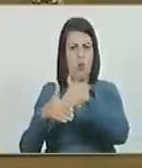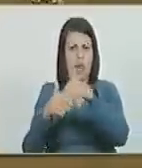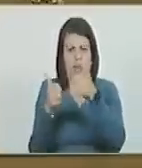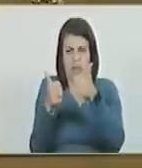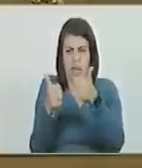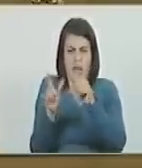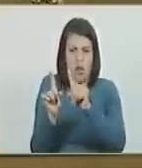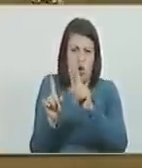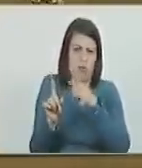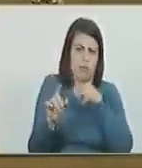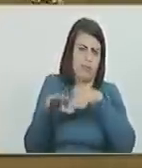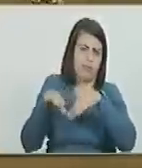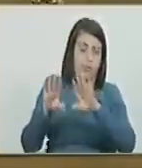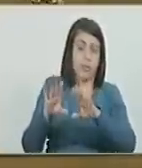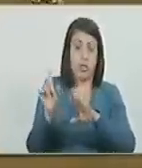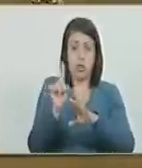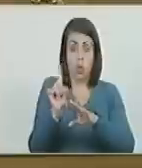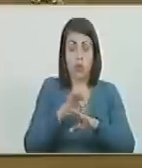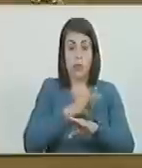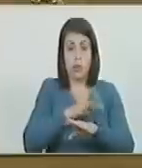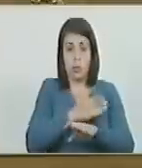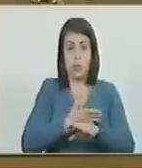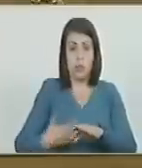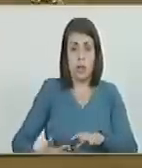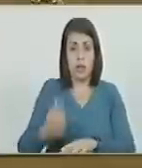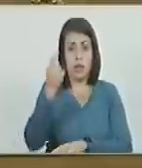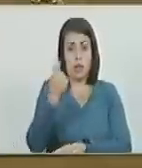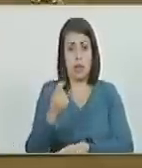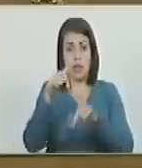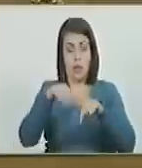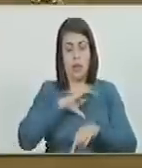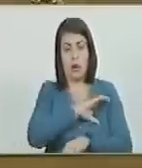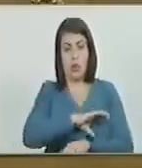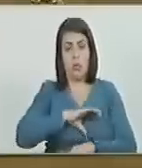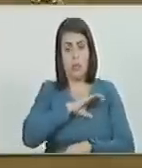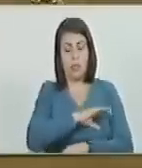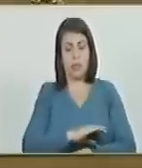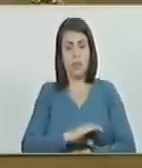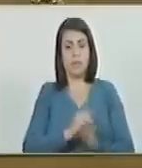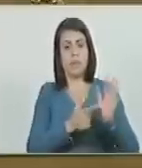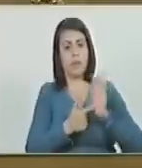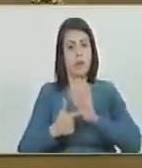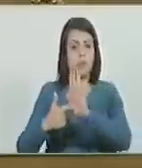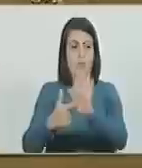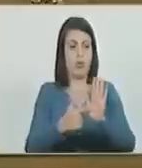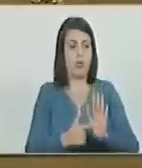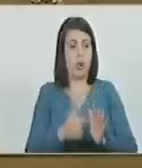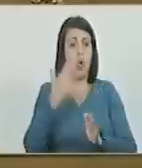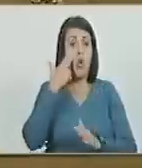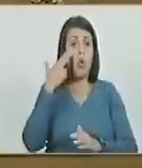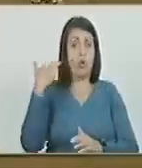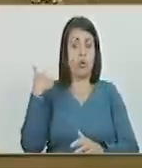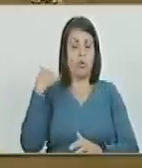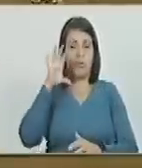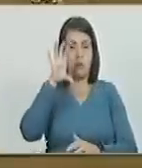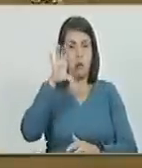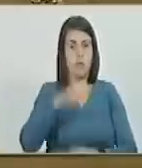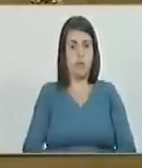bueno. Señor presidente, señores diputados, esta comisión le presenta con orgullo al